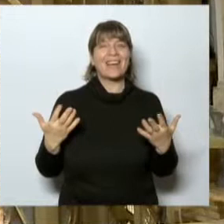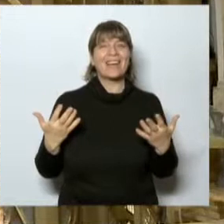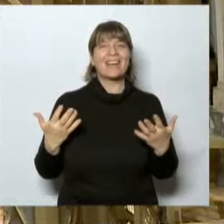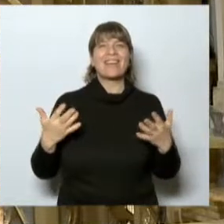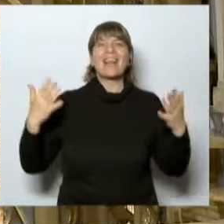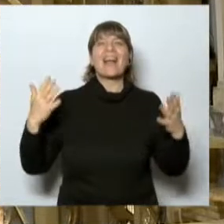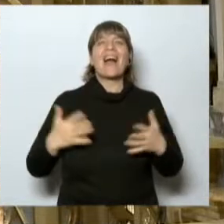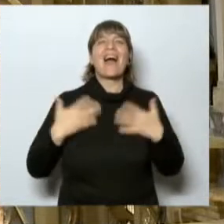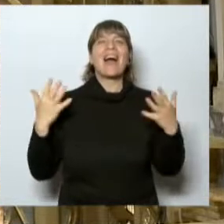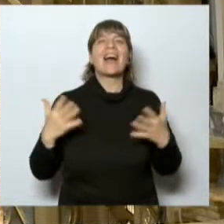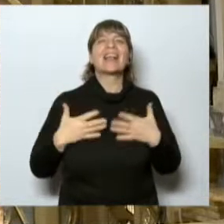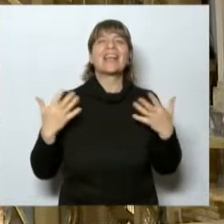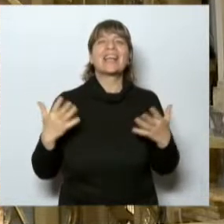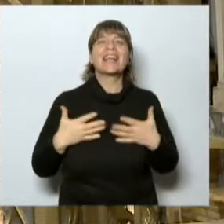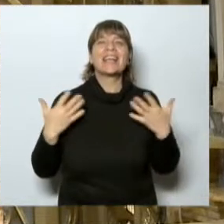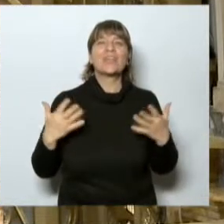Aleluya,